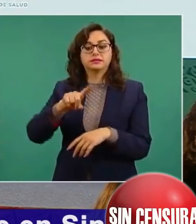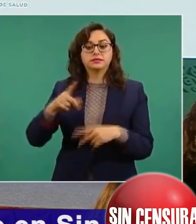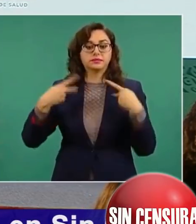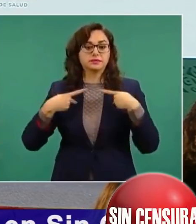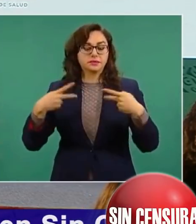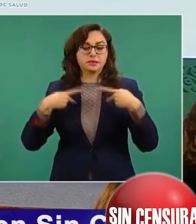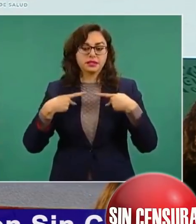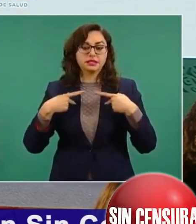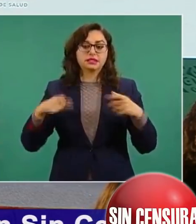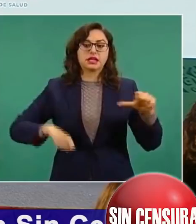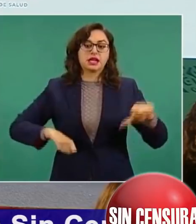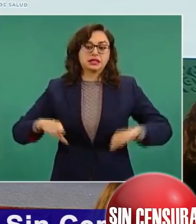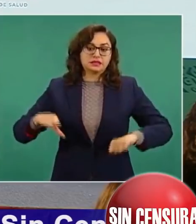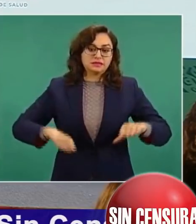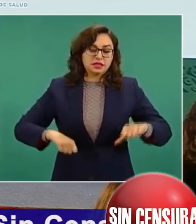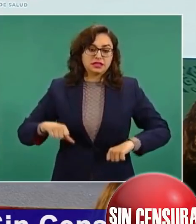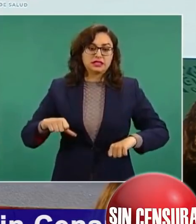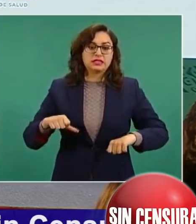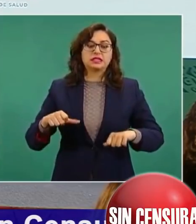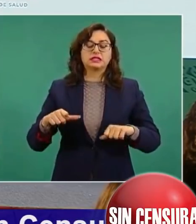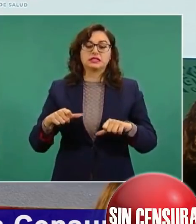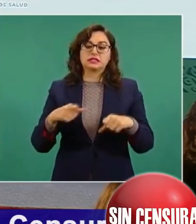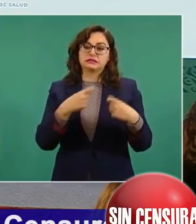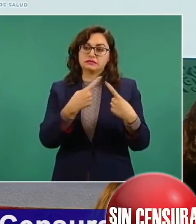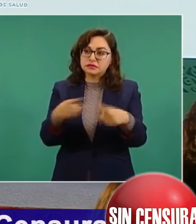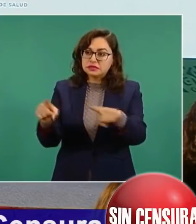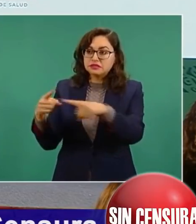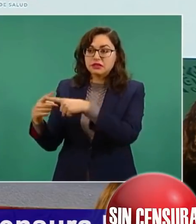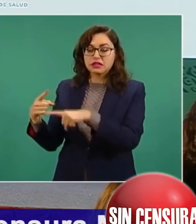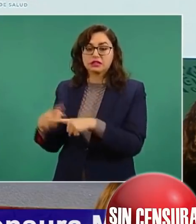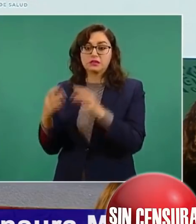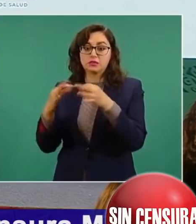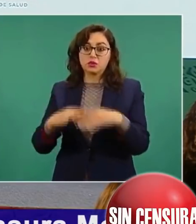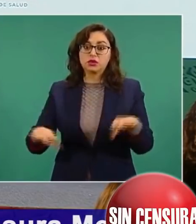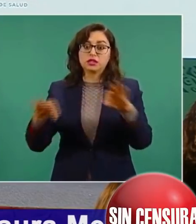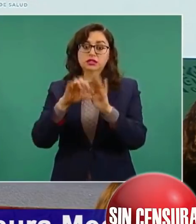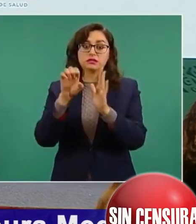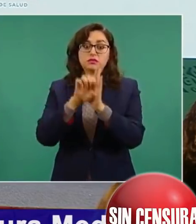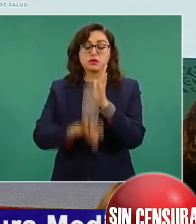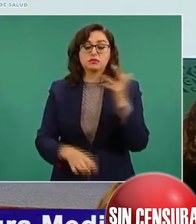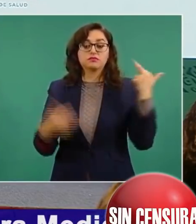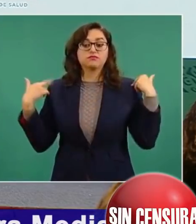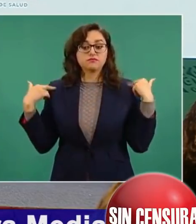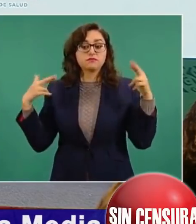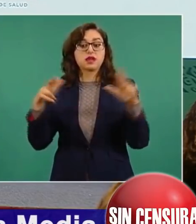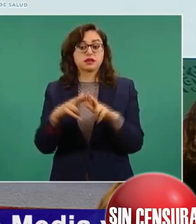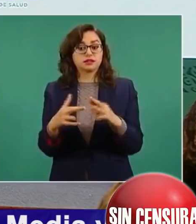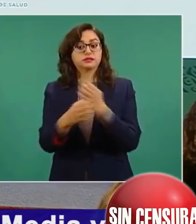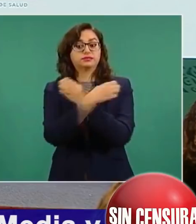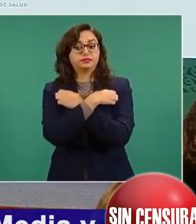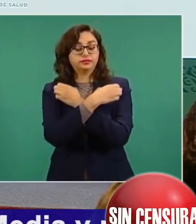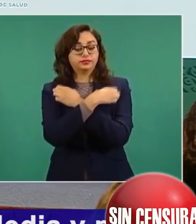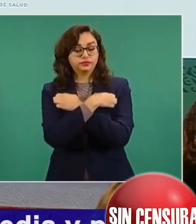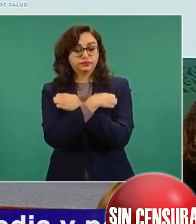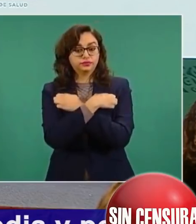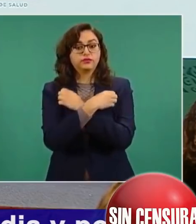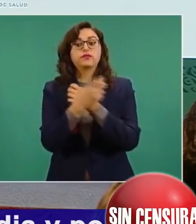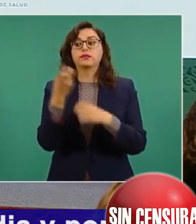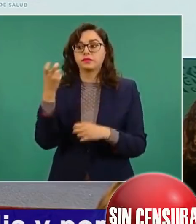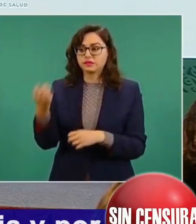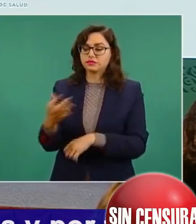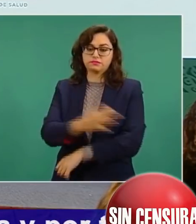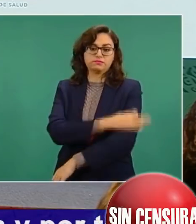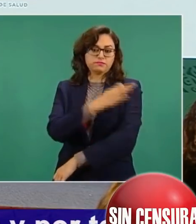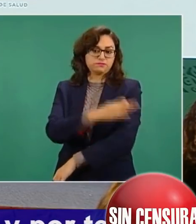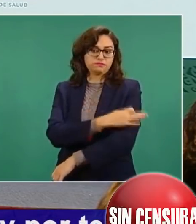en actividades sociales de gran interés público, la educación pública. Y venimos comentando también que